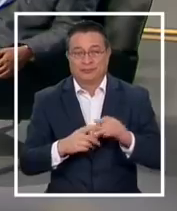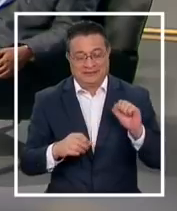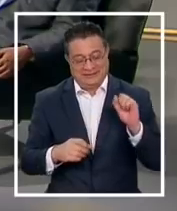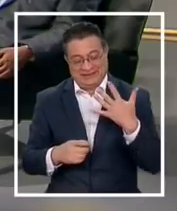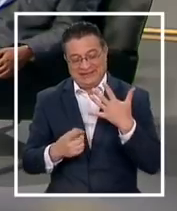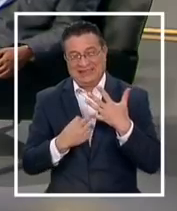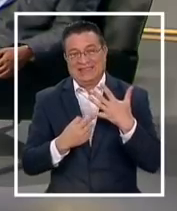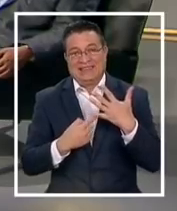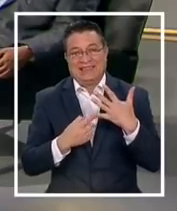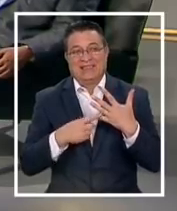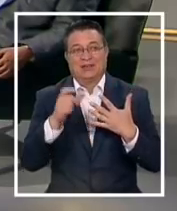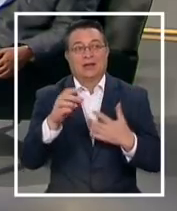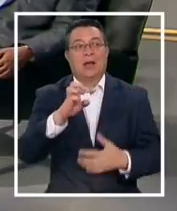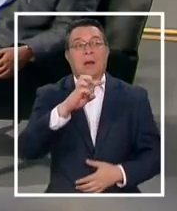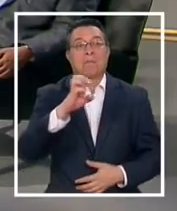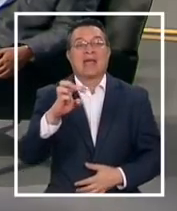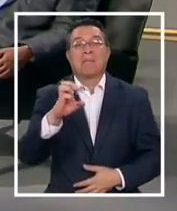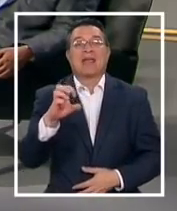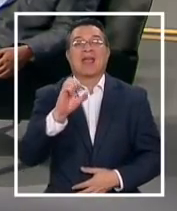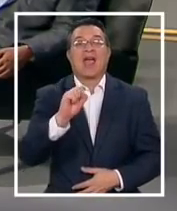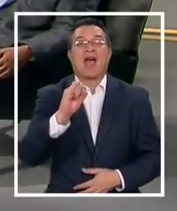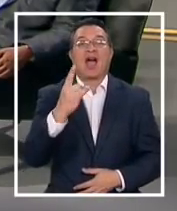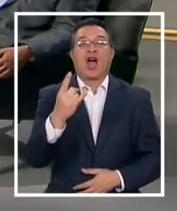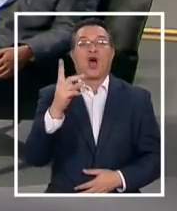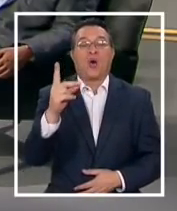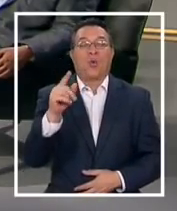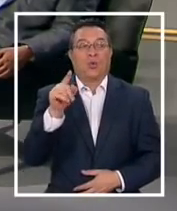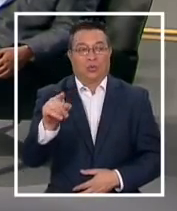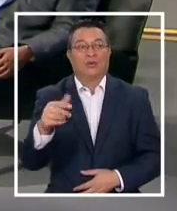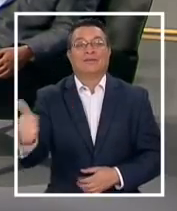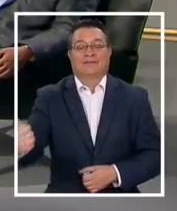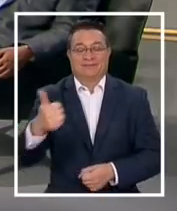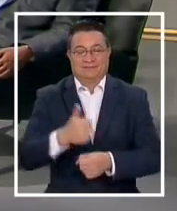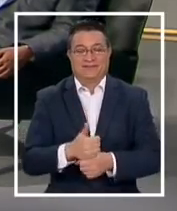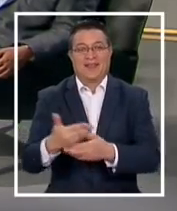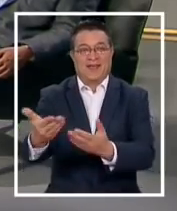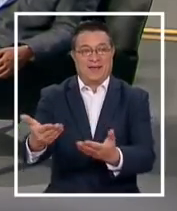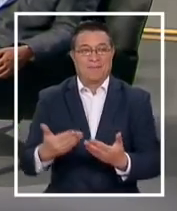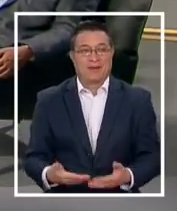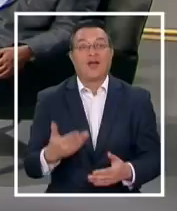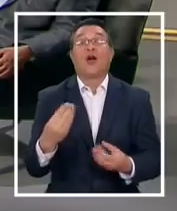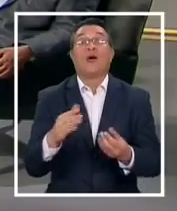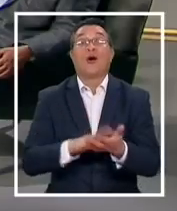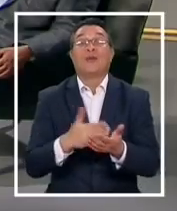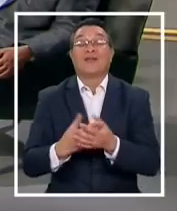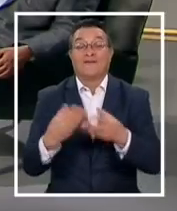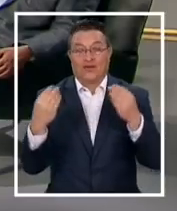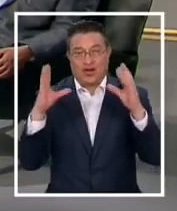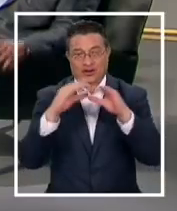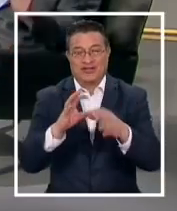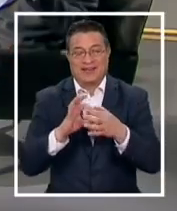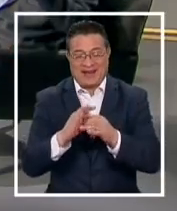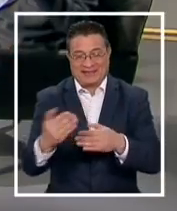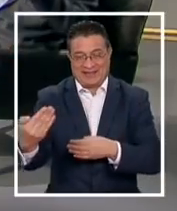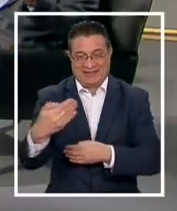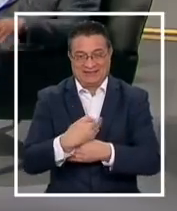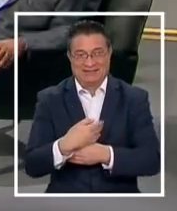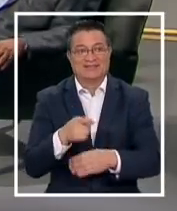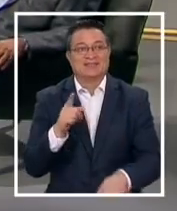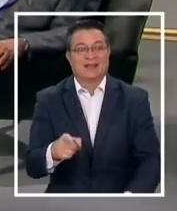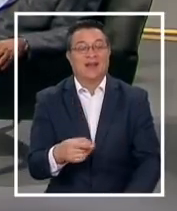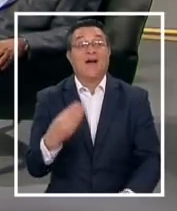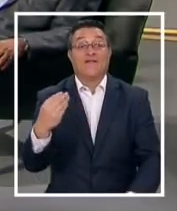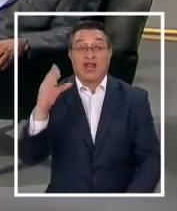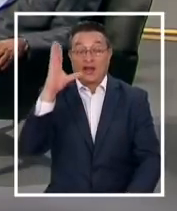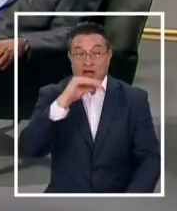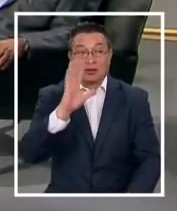elemento. Pepe Out. Y ya no invitado también, pues. Pepe Out, de panelista invitado. ¿Cómo estás, Pepe? Buenas noches, gracias por estar aquí. Hola a todos. ¿Qué tal? Muy buenas